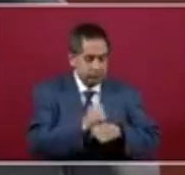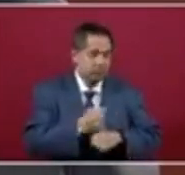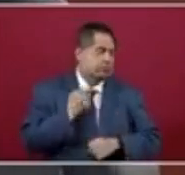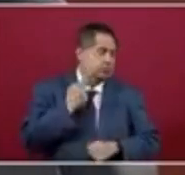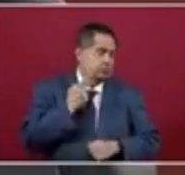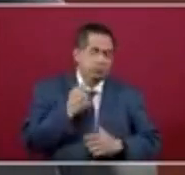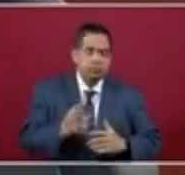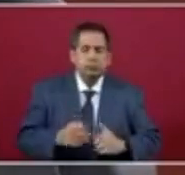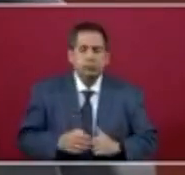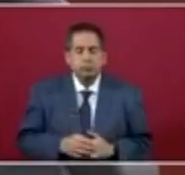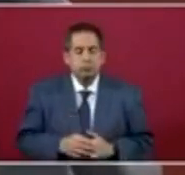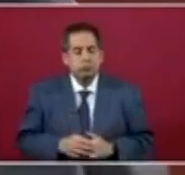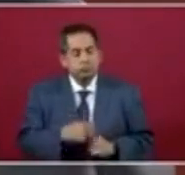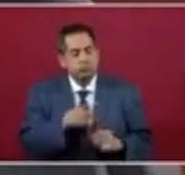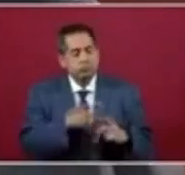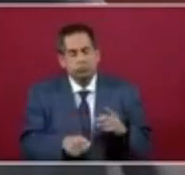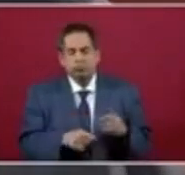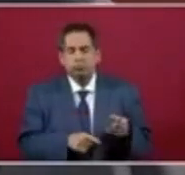política,